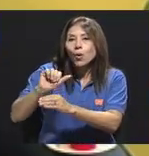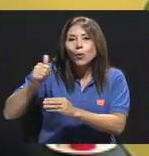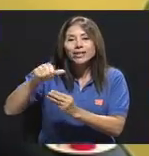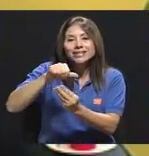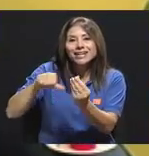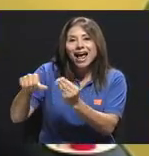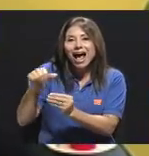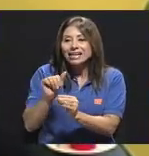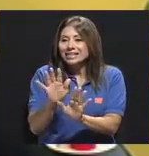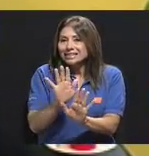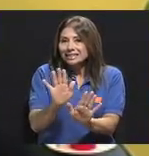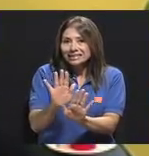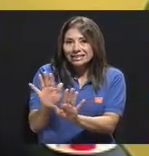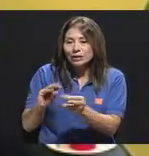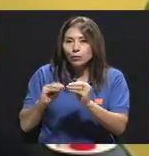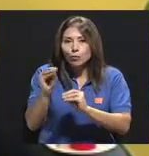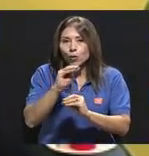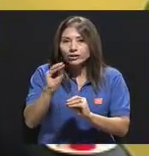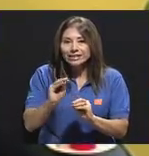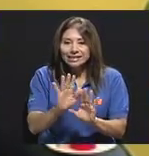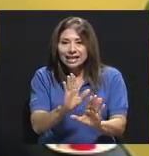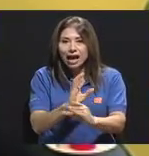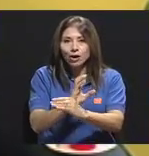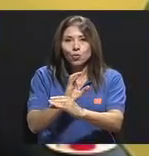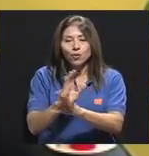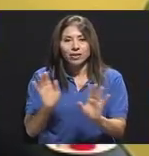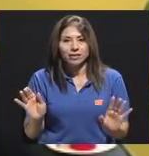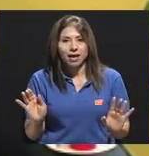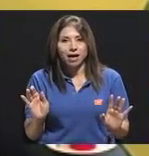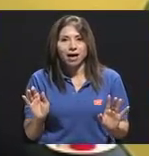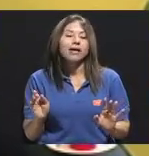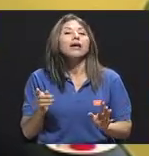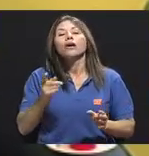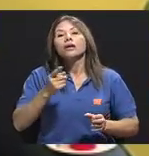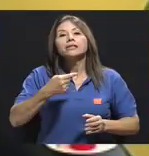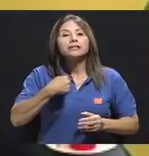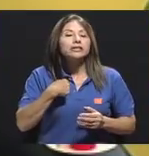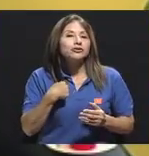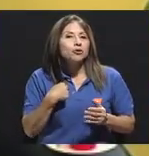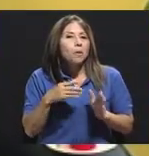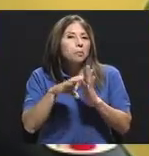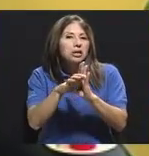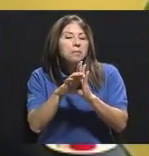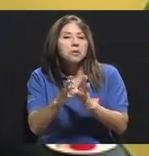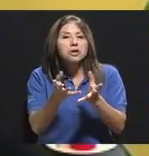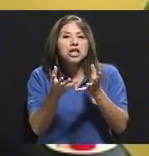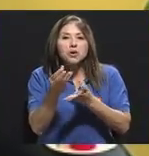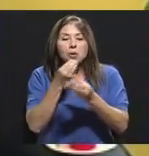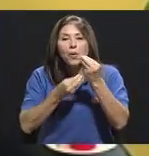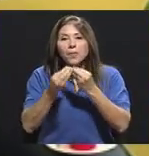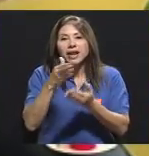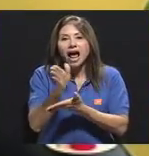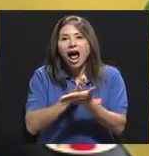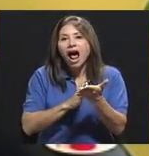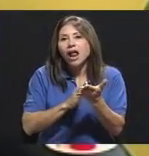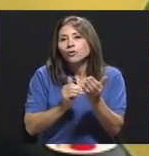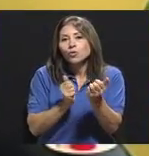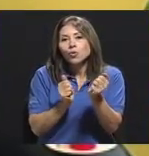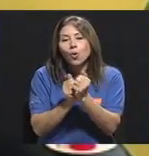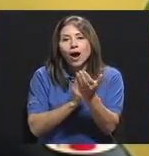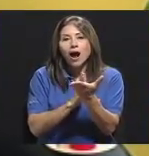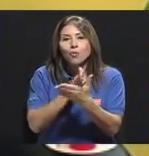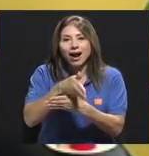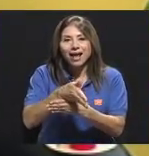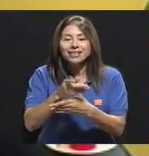acompaño las cantidades verdad eh si voy a darme el gustillo de comerme algo que tenga aguacate por ejemplo